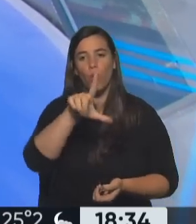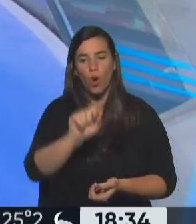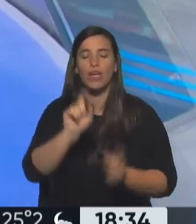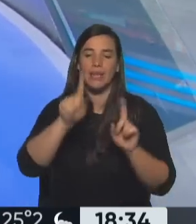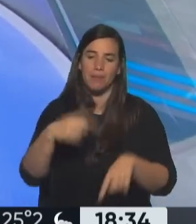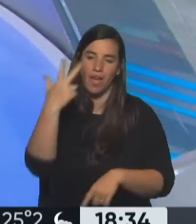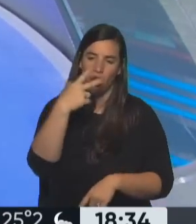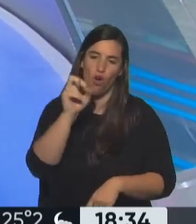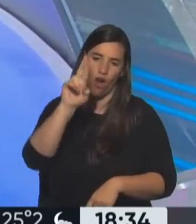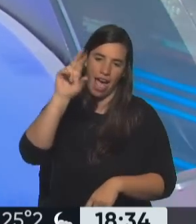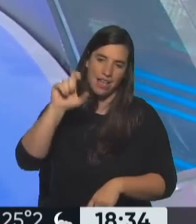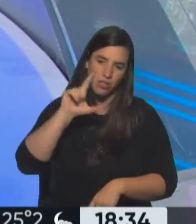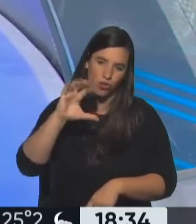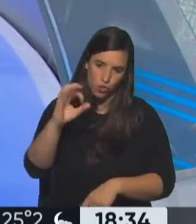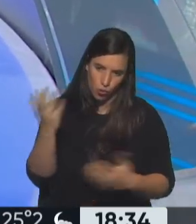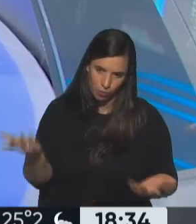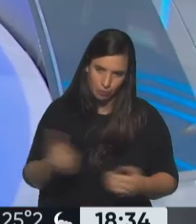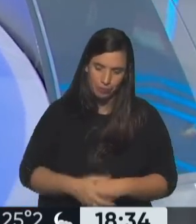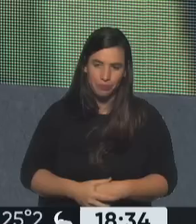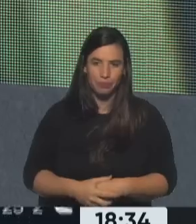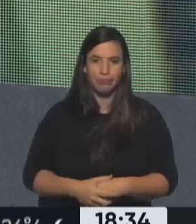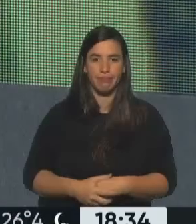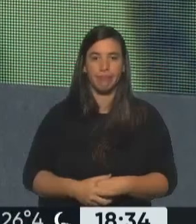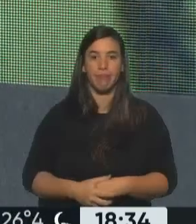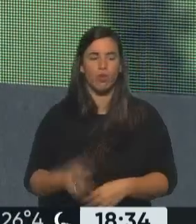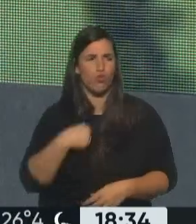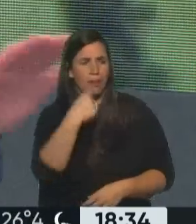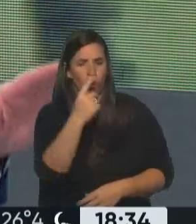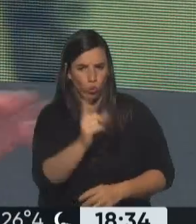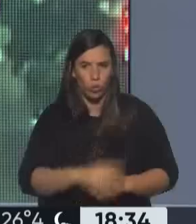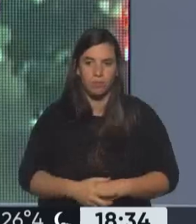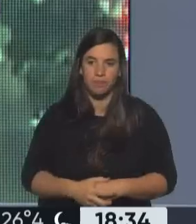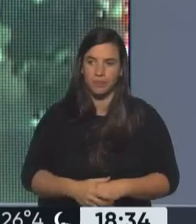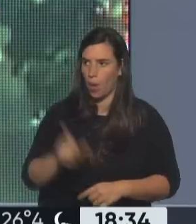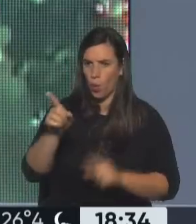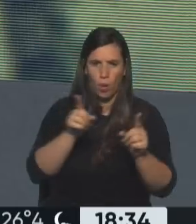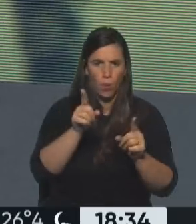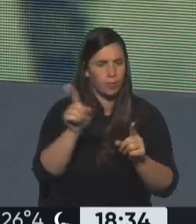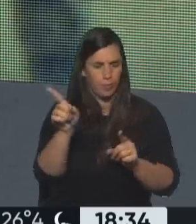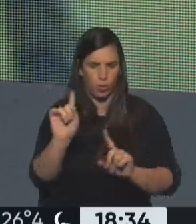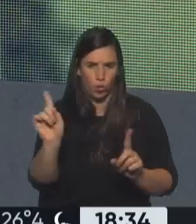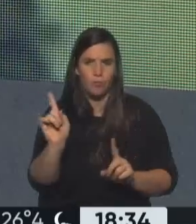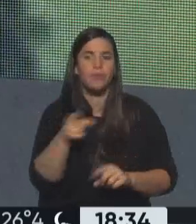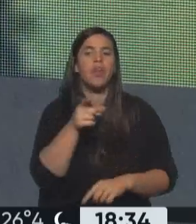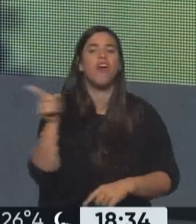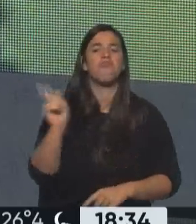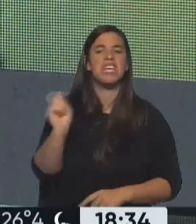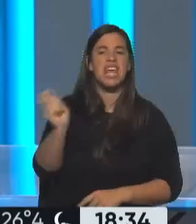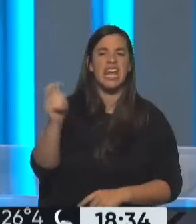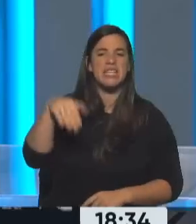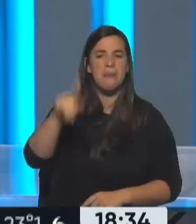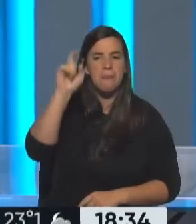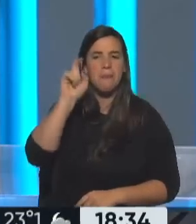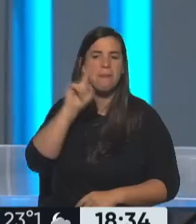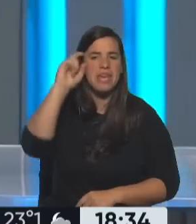pregunto. Sí. Se lo pregunto a usted. A mí me pregunta, sí. Sí, no se ofende. No, por favor. ¿Quién es el señor Mieres?